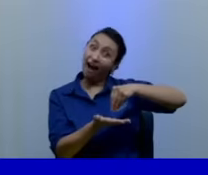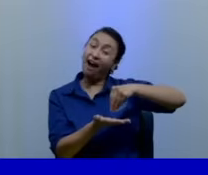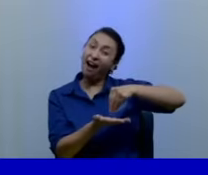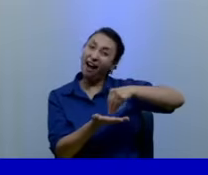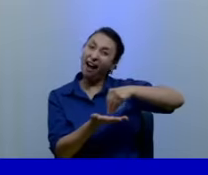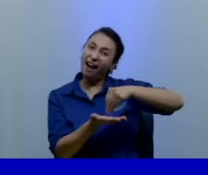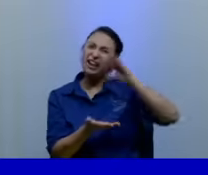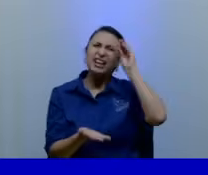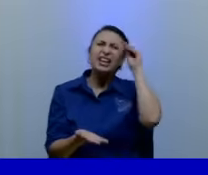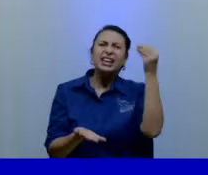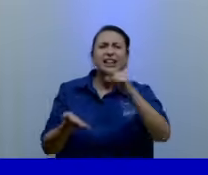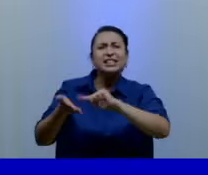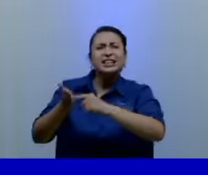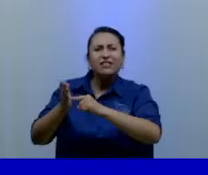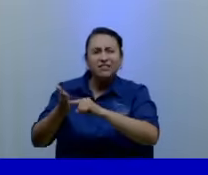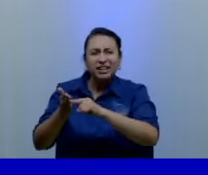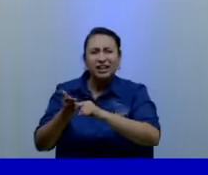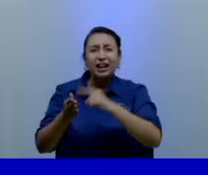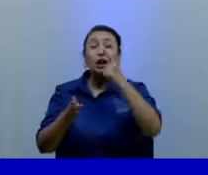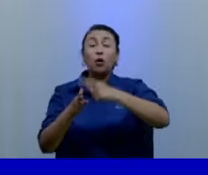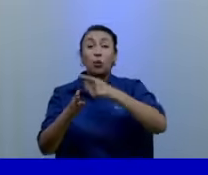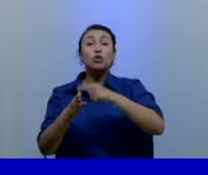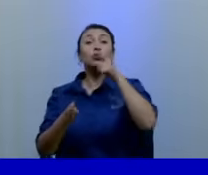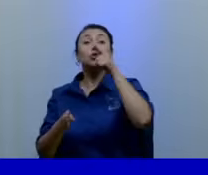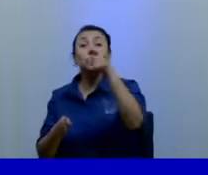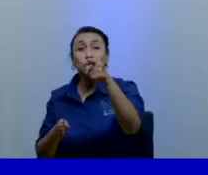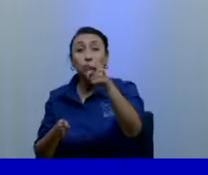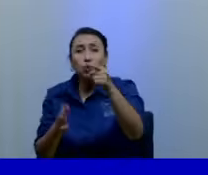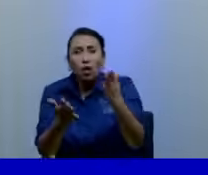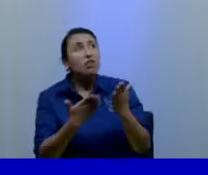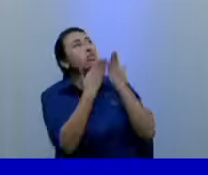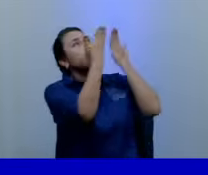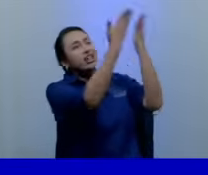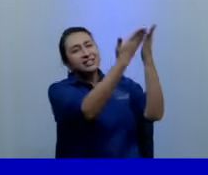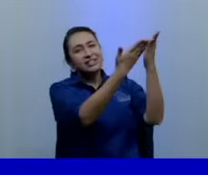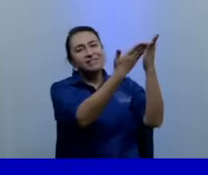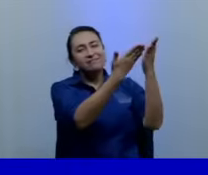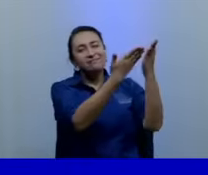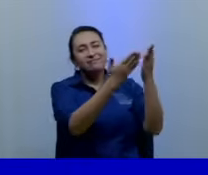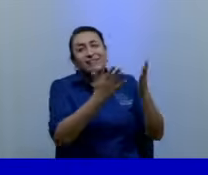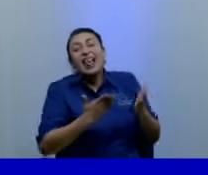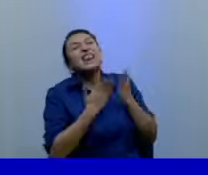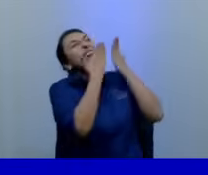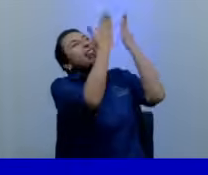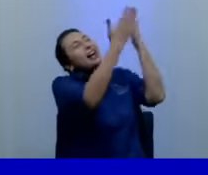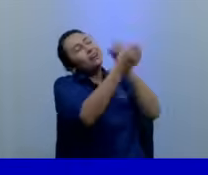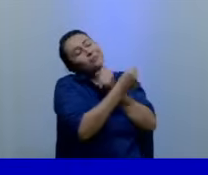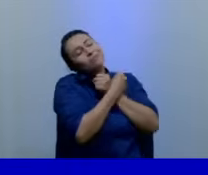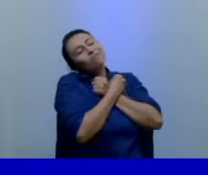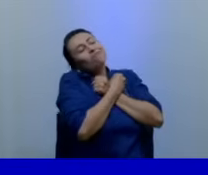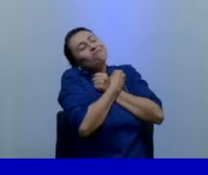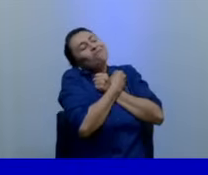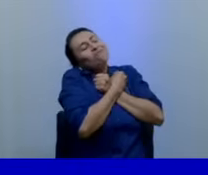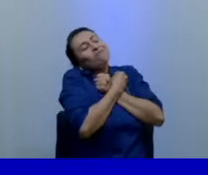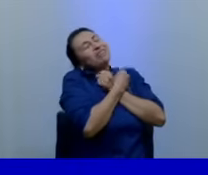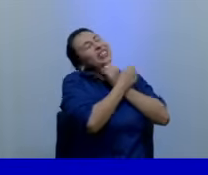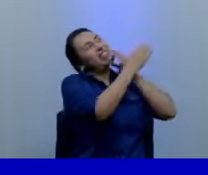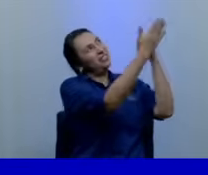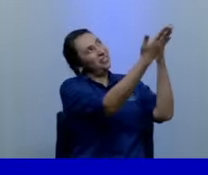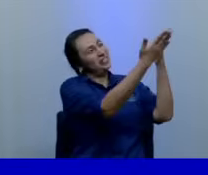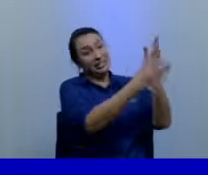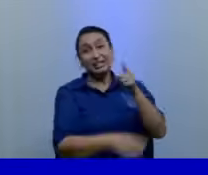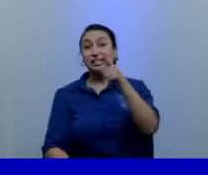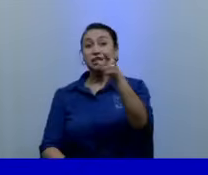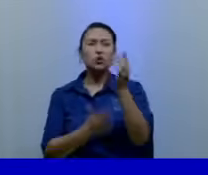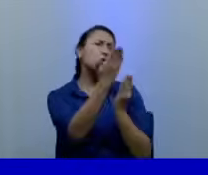Todas las veces que des algo, lo tienes que hacer con amor, con alegría. Por eso si le vas a servir, estás dando algo.